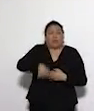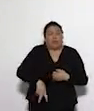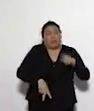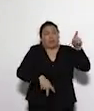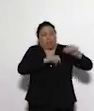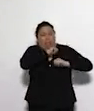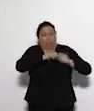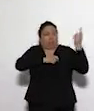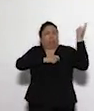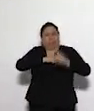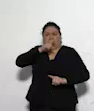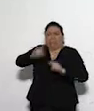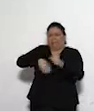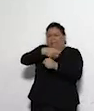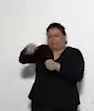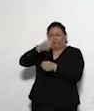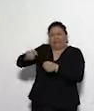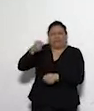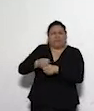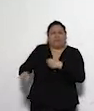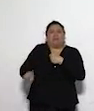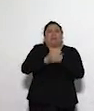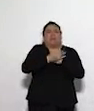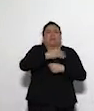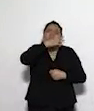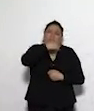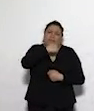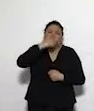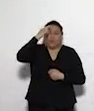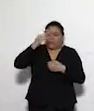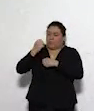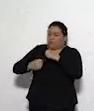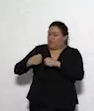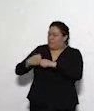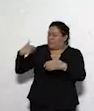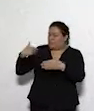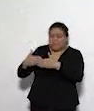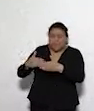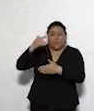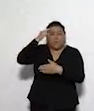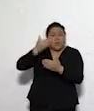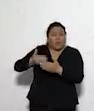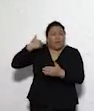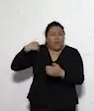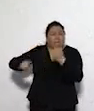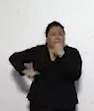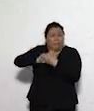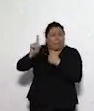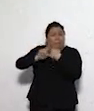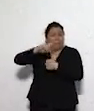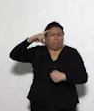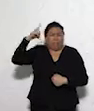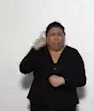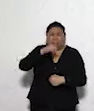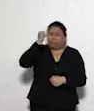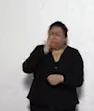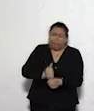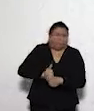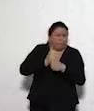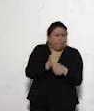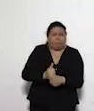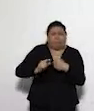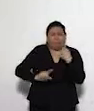autoritarias. En los últimos años, el miedo y la desconfianza pasaron a ser constantes de la